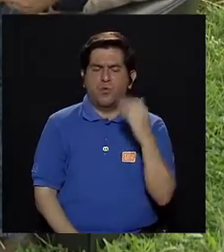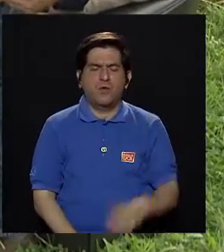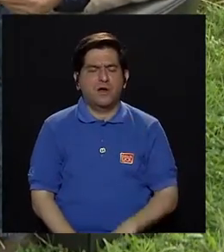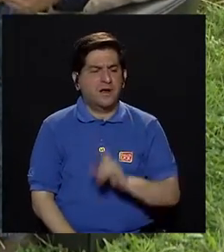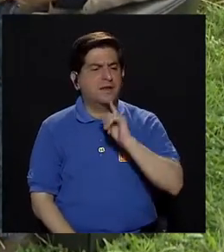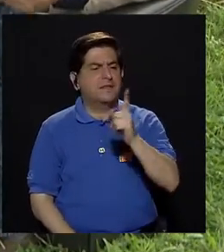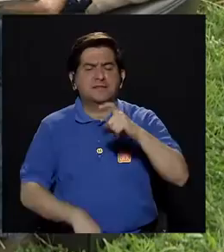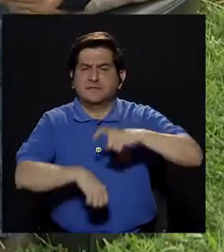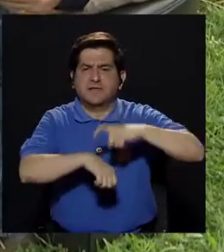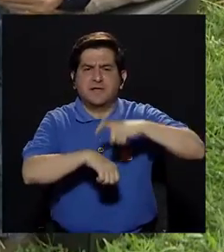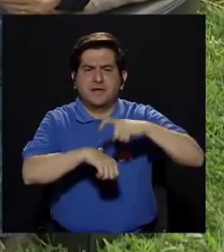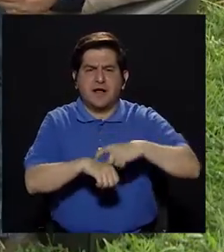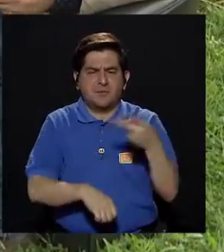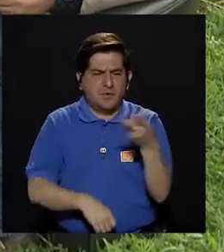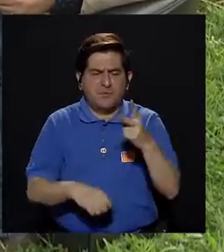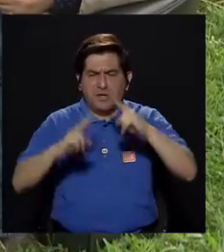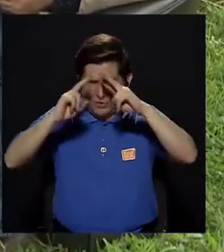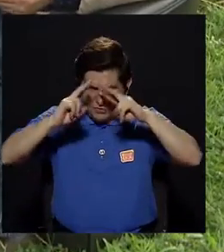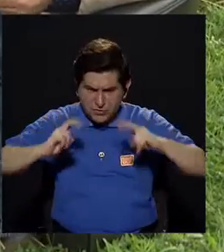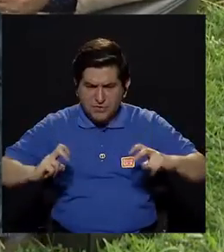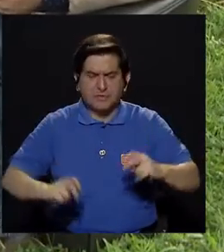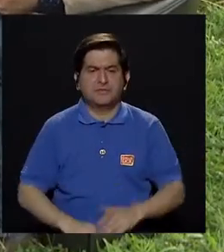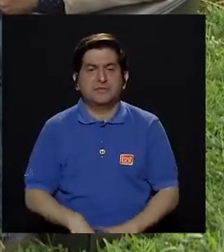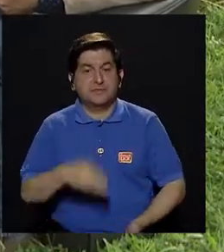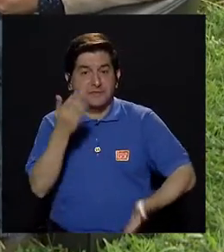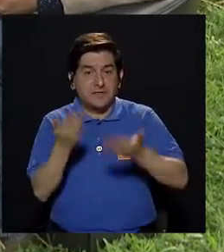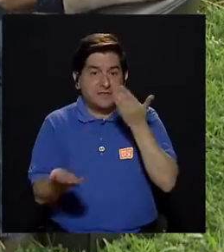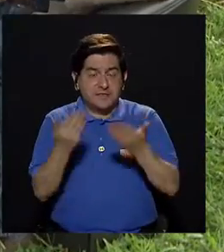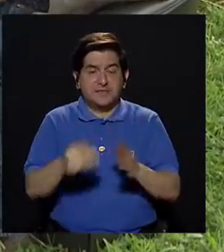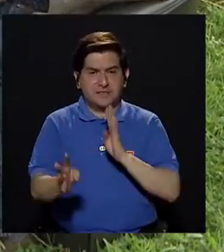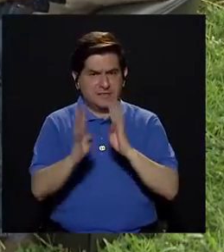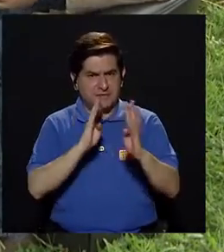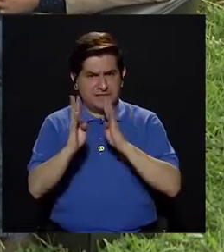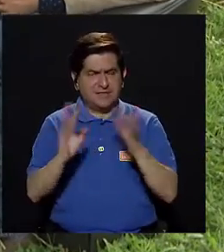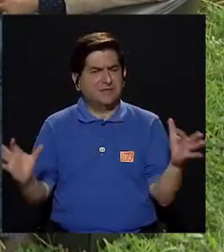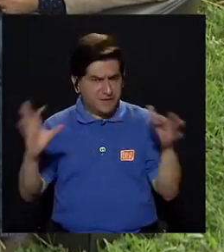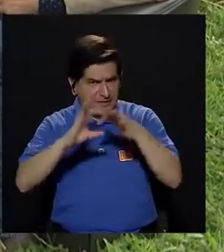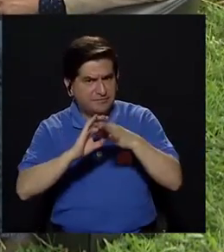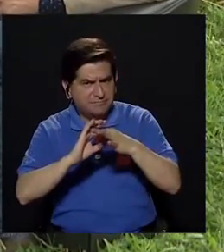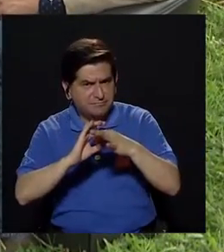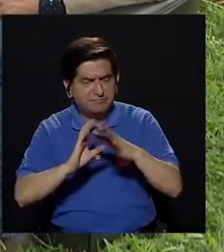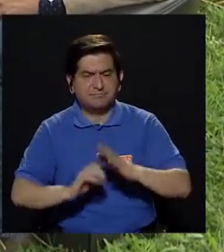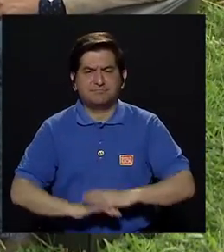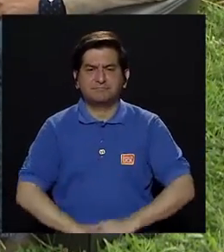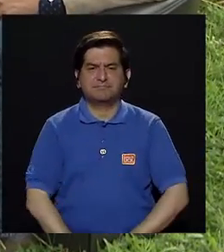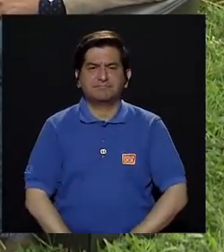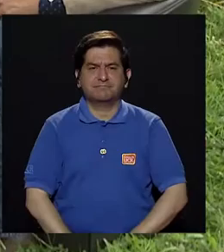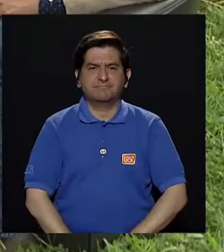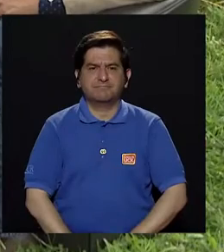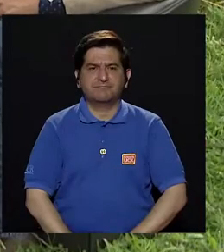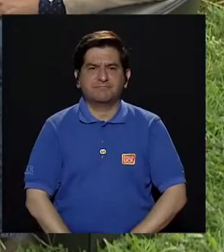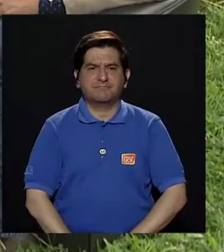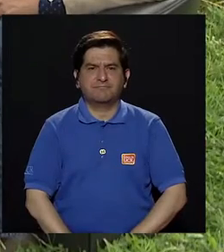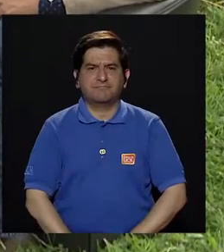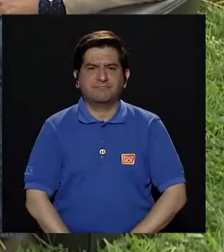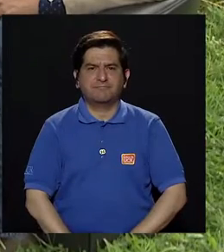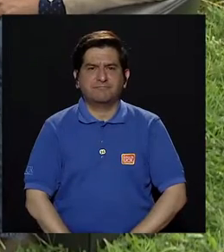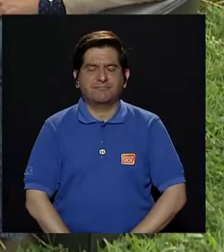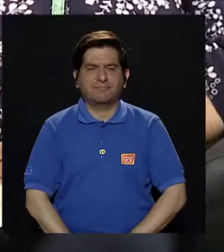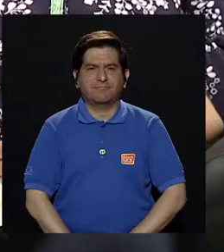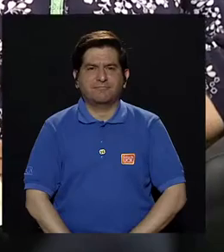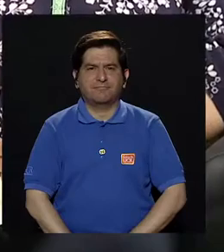mujeres manifiestan a la hora de hacerse ambos exámenes. Me gustaría que tal vez pudieran hablar un poquito al respecto. Bueno, con respecto